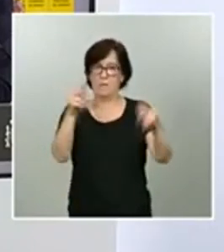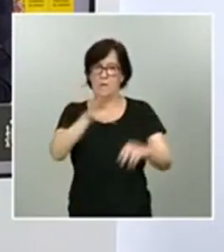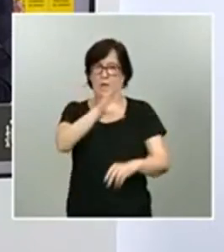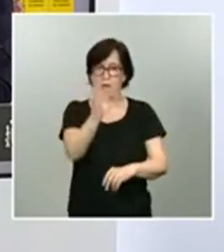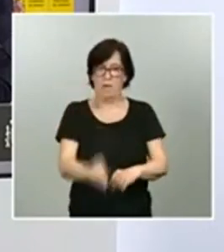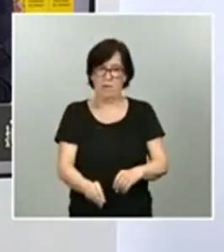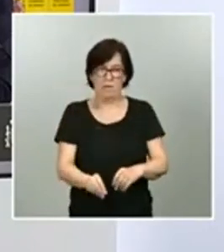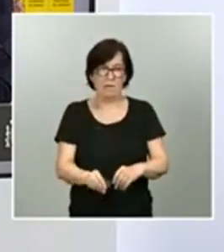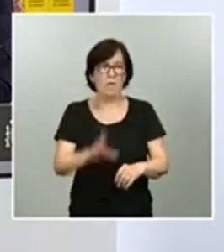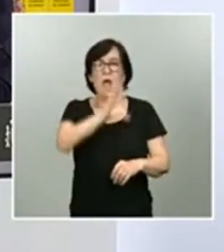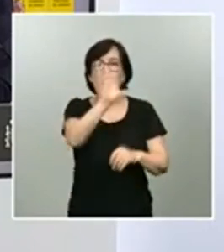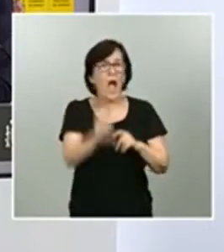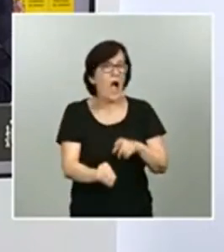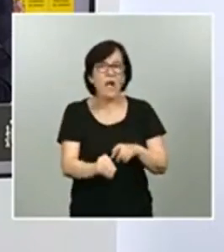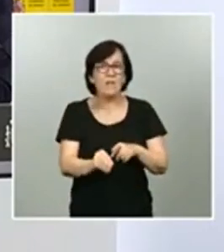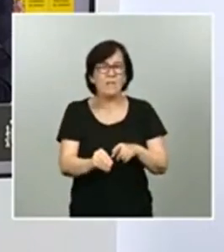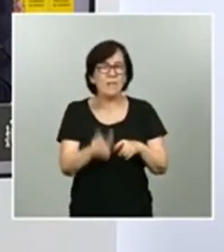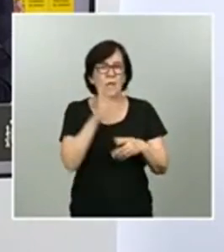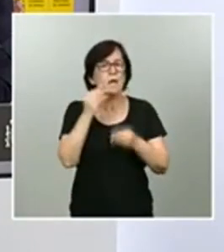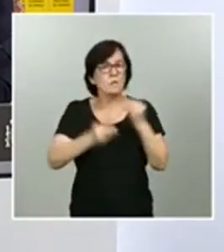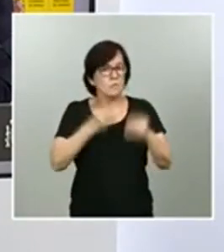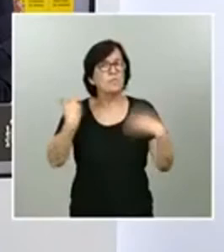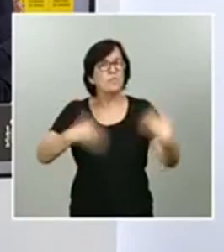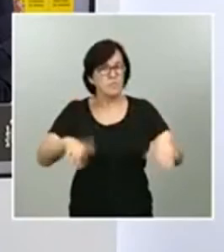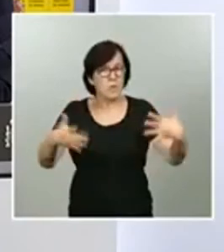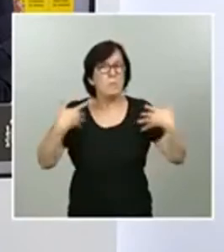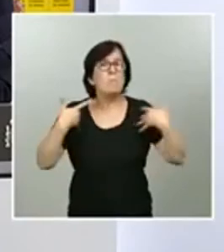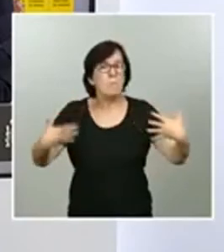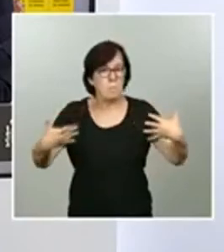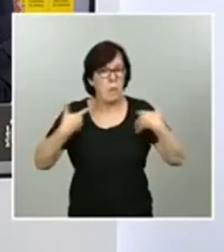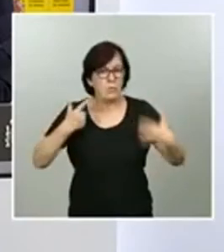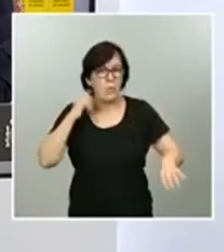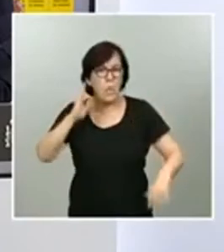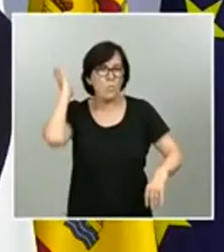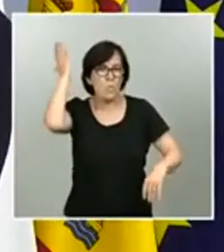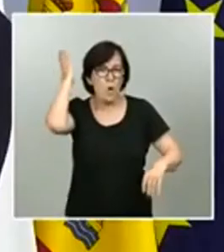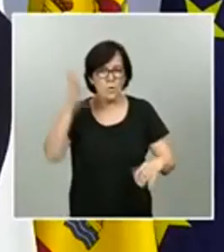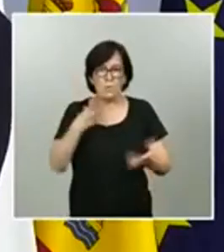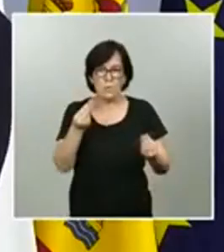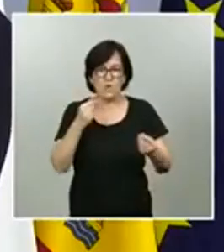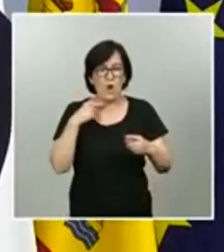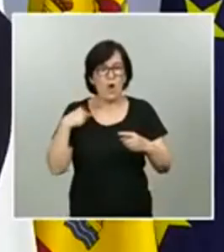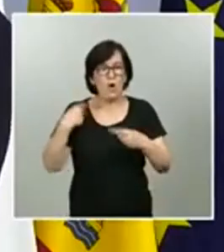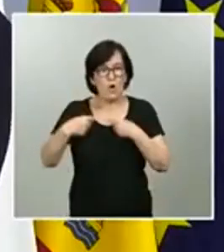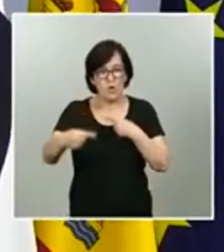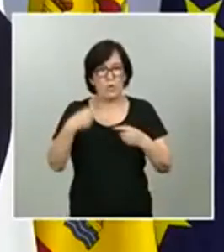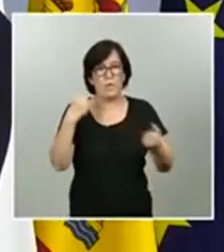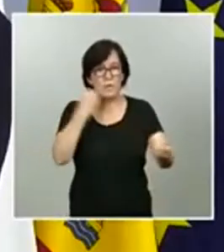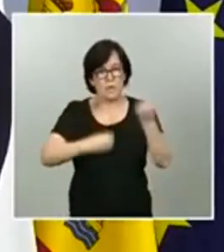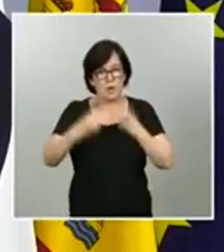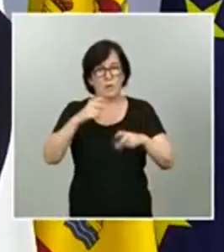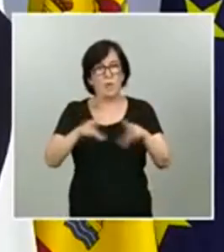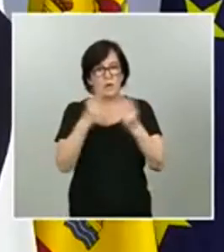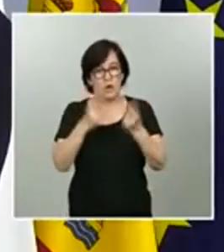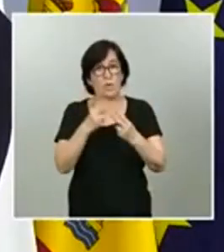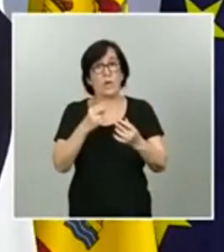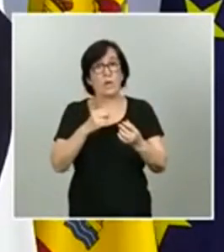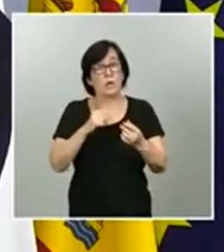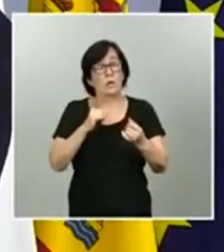África es un continente que va a sufrir mucho las consecuencias económicas y sociales de la crisis del COVID a nivel